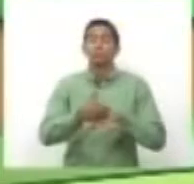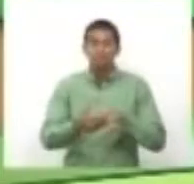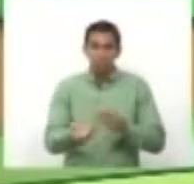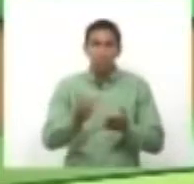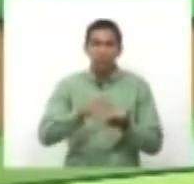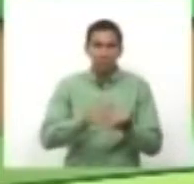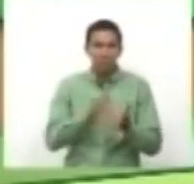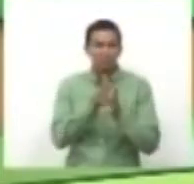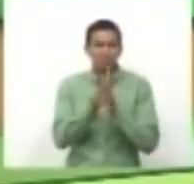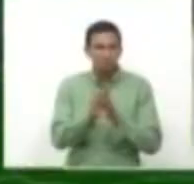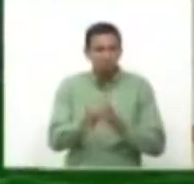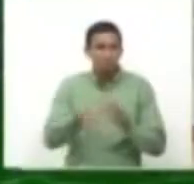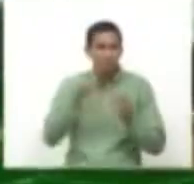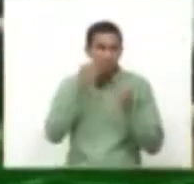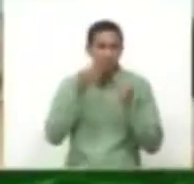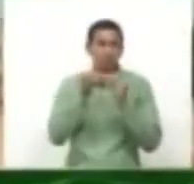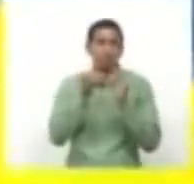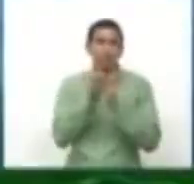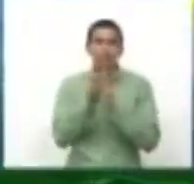más.